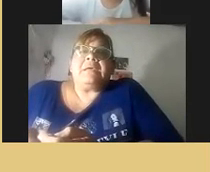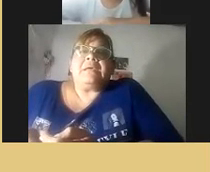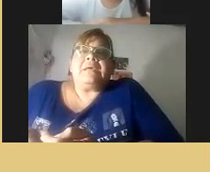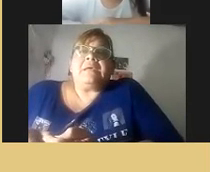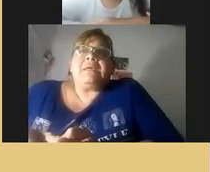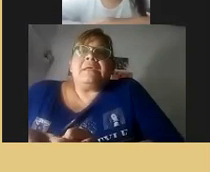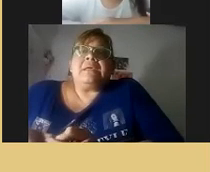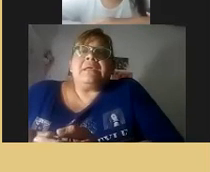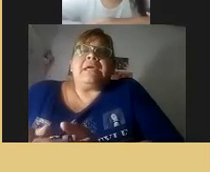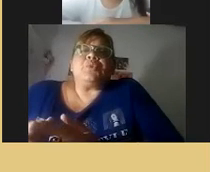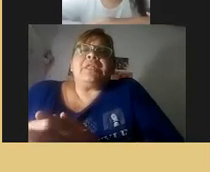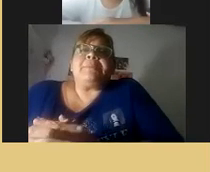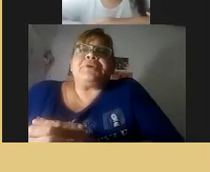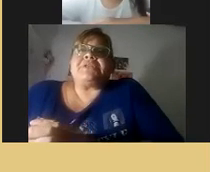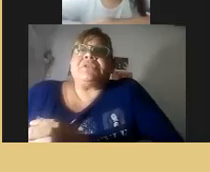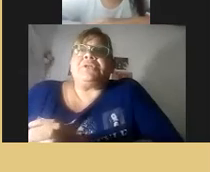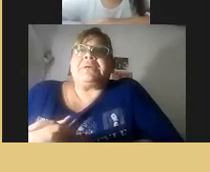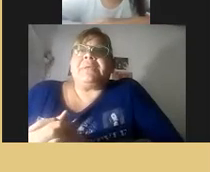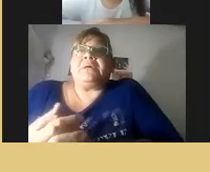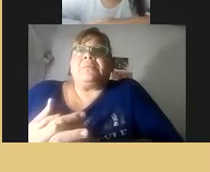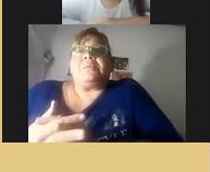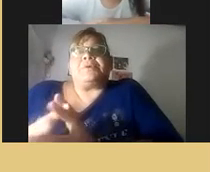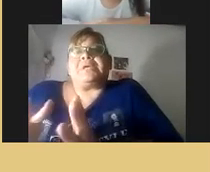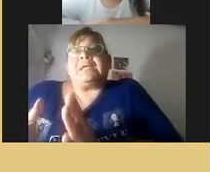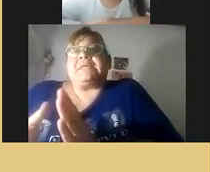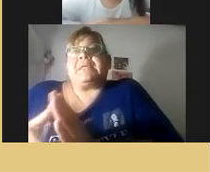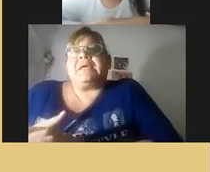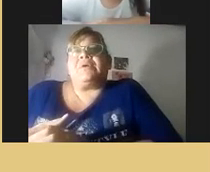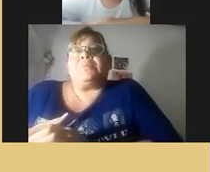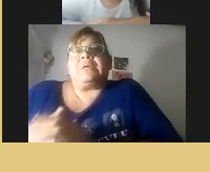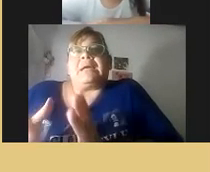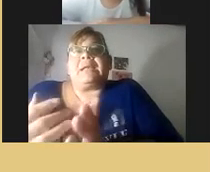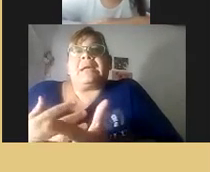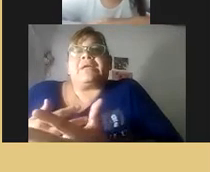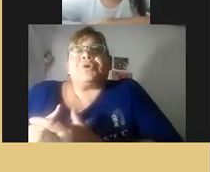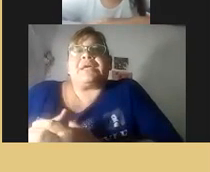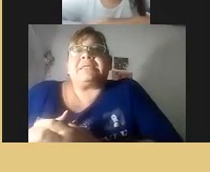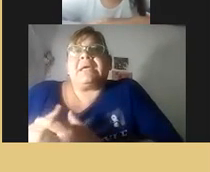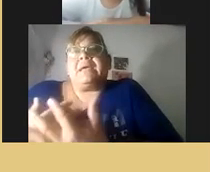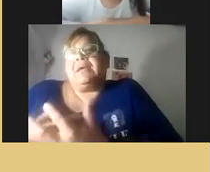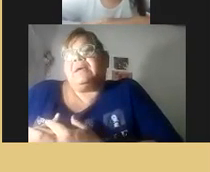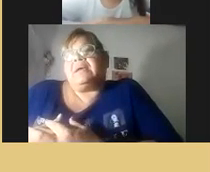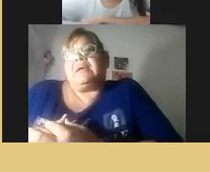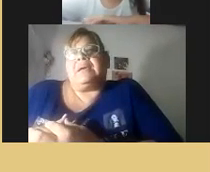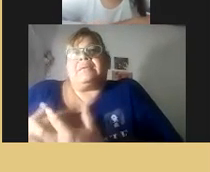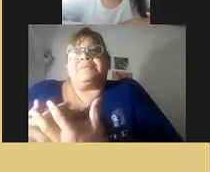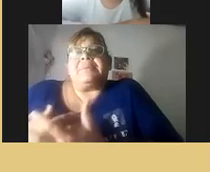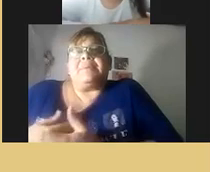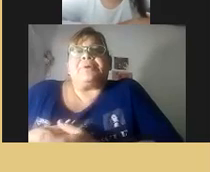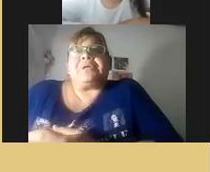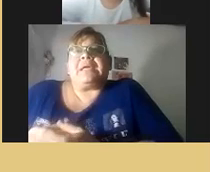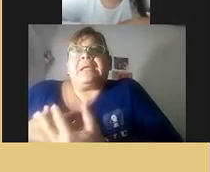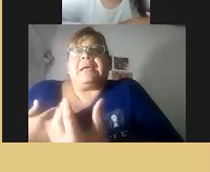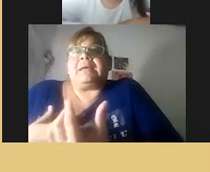musculares. Y actúa de protección también, como protege al cerebro, como la caja torácica,